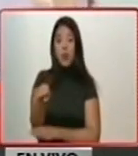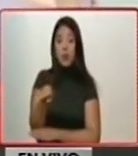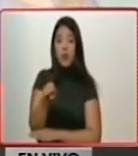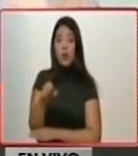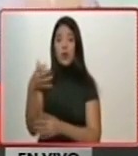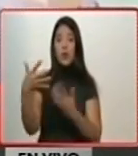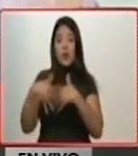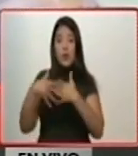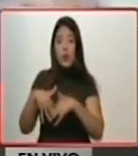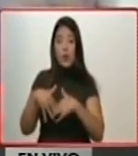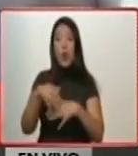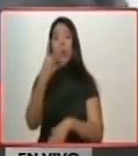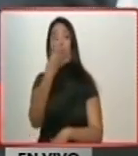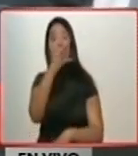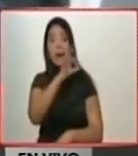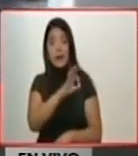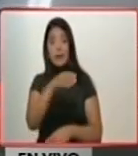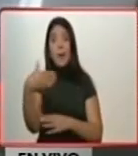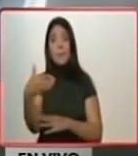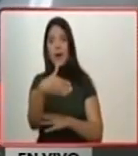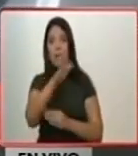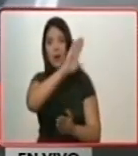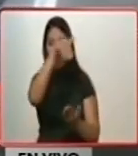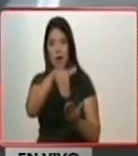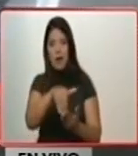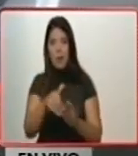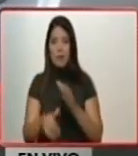40 pescadores y pescadoras de Aragua,